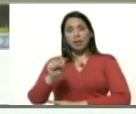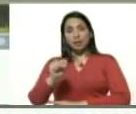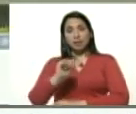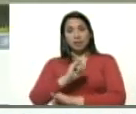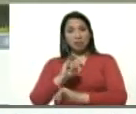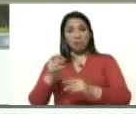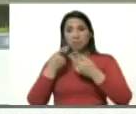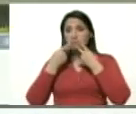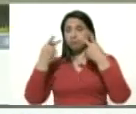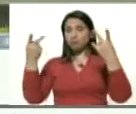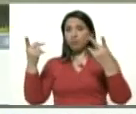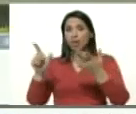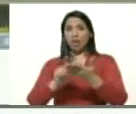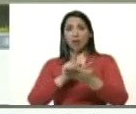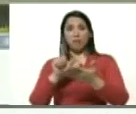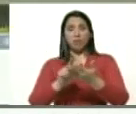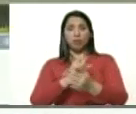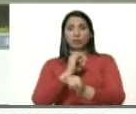redes sociales.